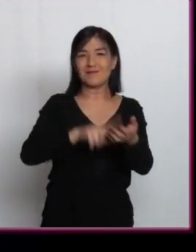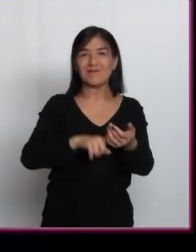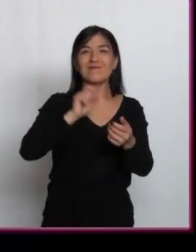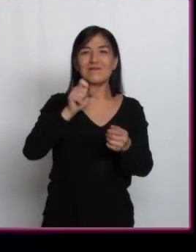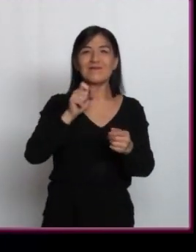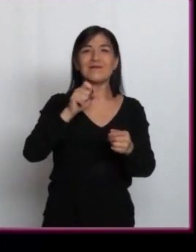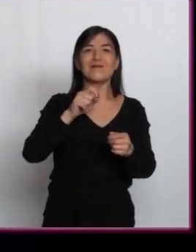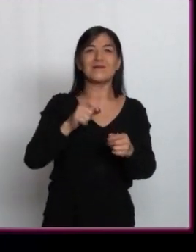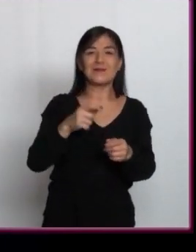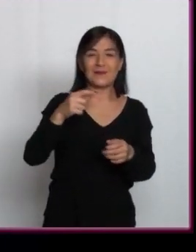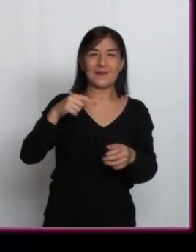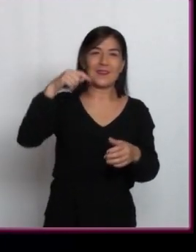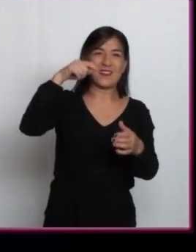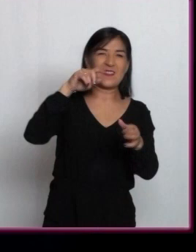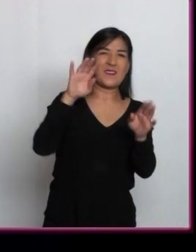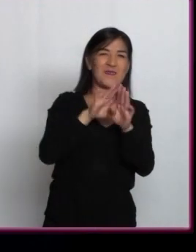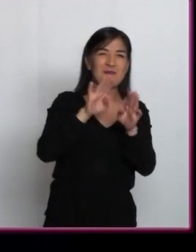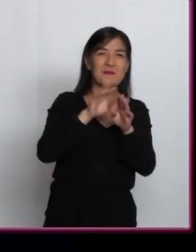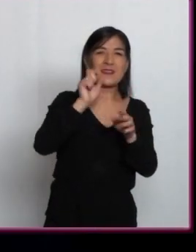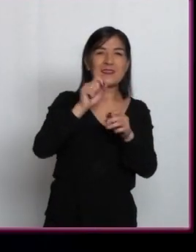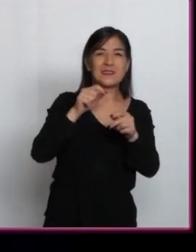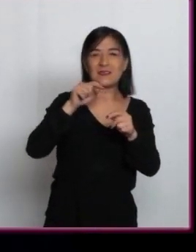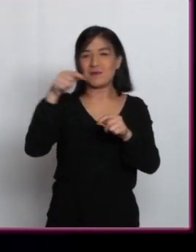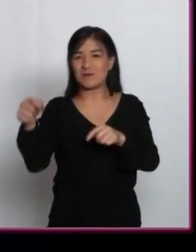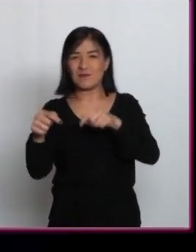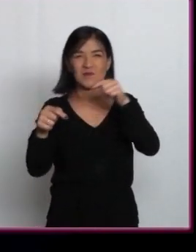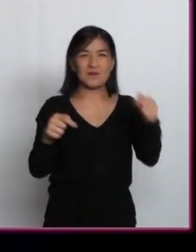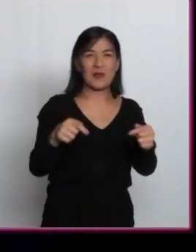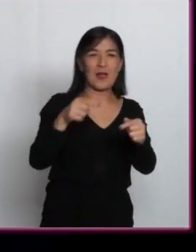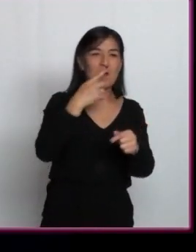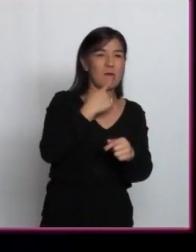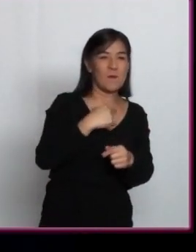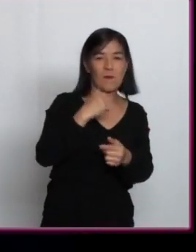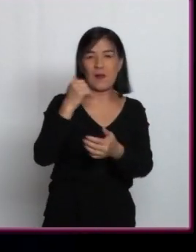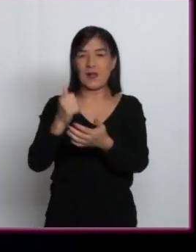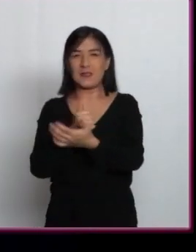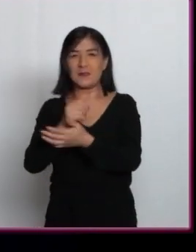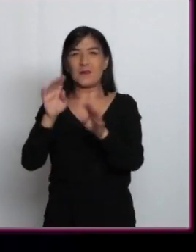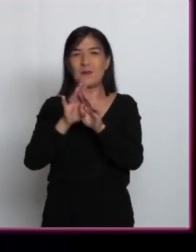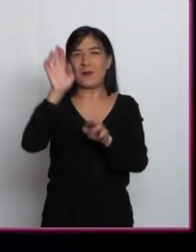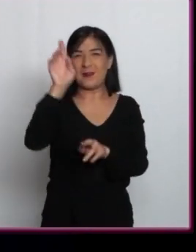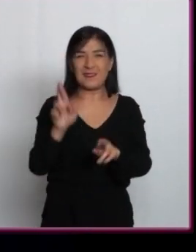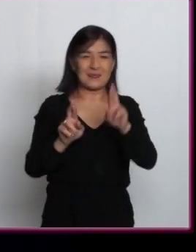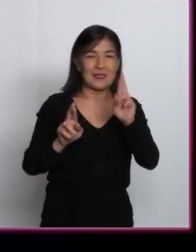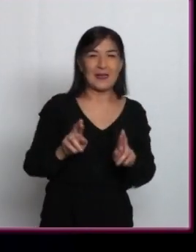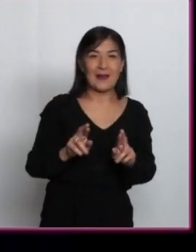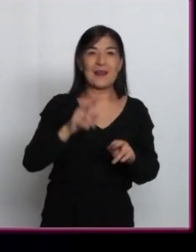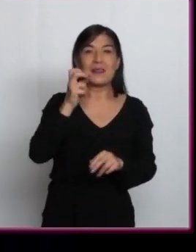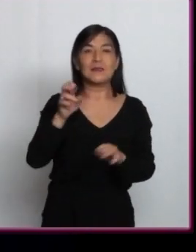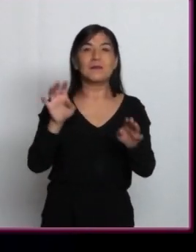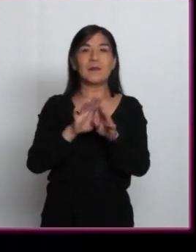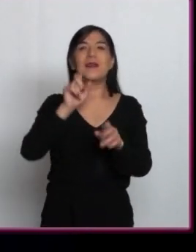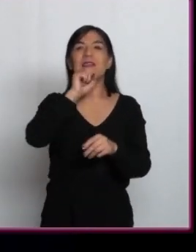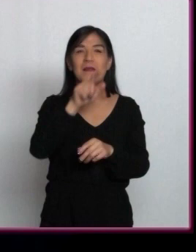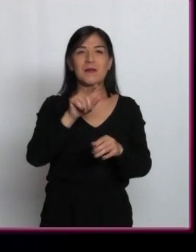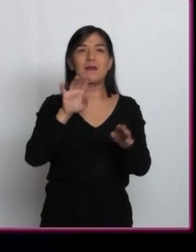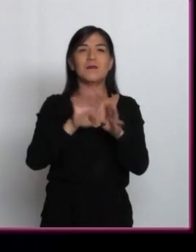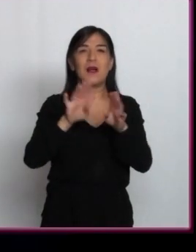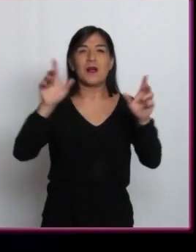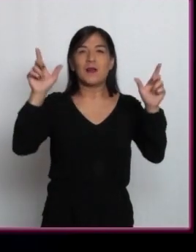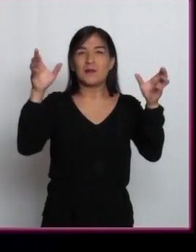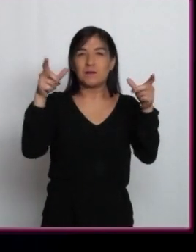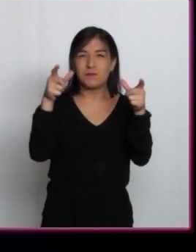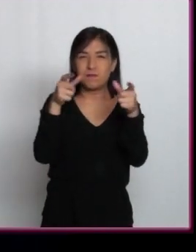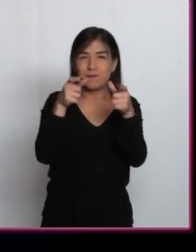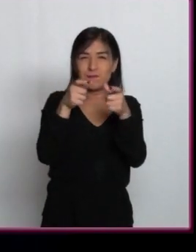espectro y viendo que hay un corrimiento hacia el rojo, hacia el azul, y por el otro lado es viendo un decremento en la intensidad